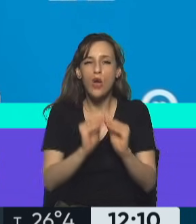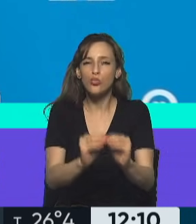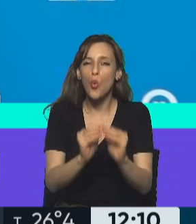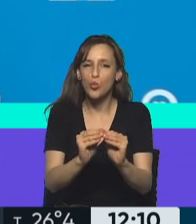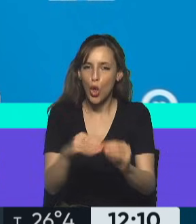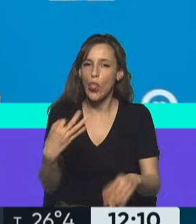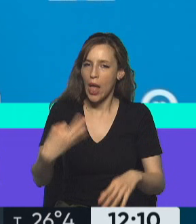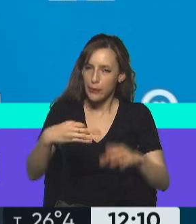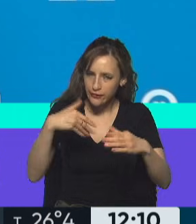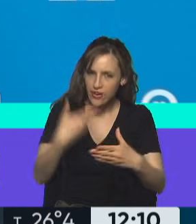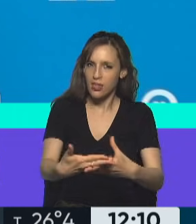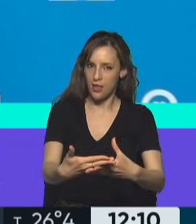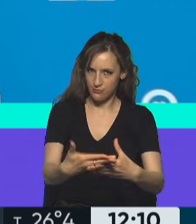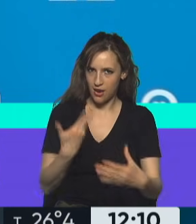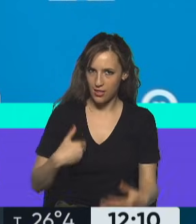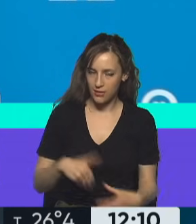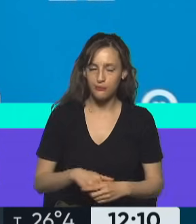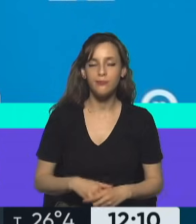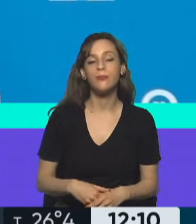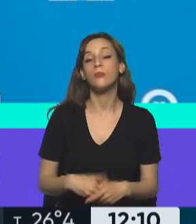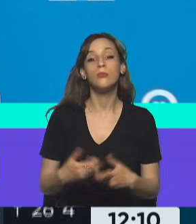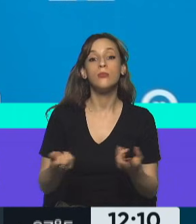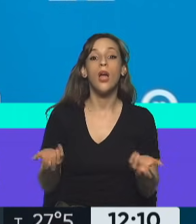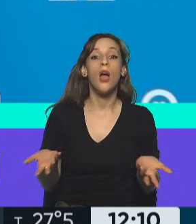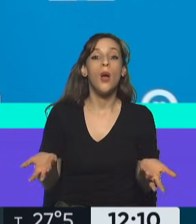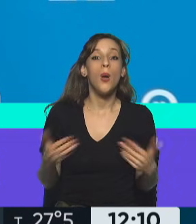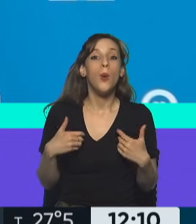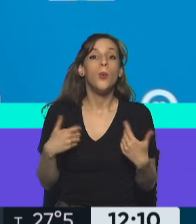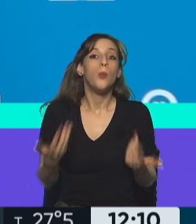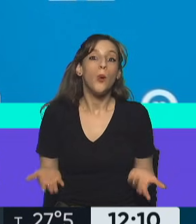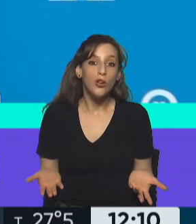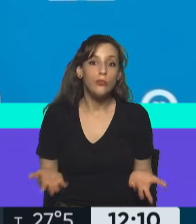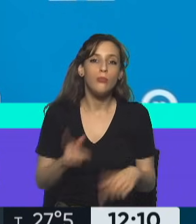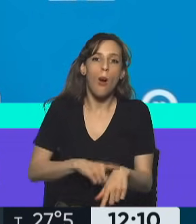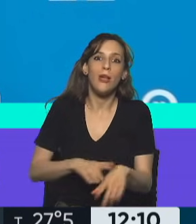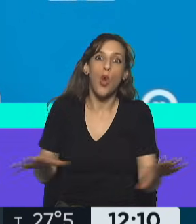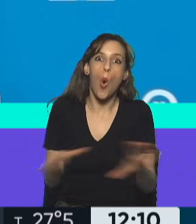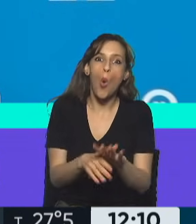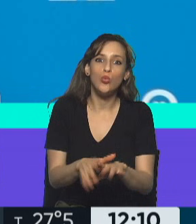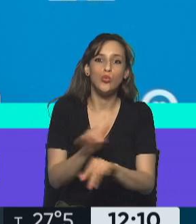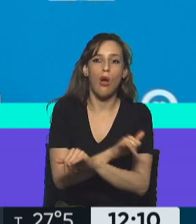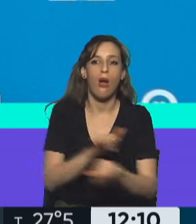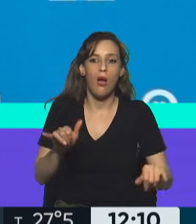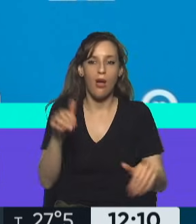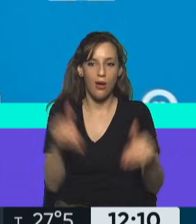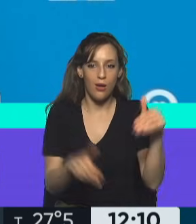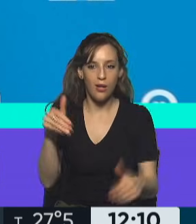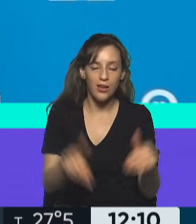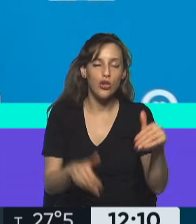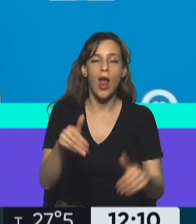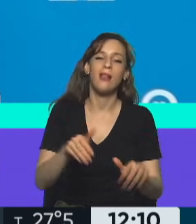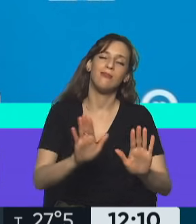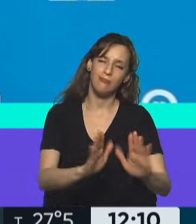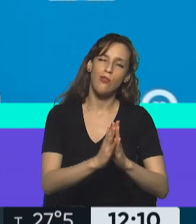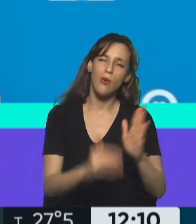Esperemos que los ruidos naturales que suceden en una campaña electoral no nos desvíen del objetivo de que entre